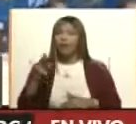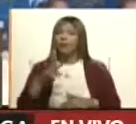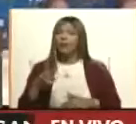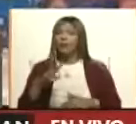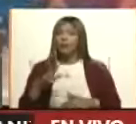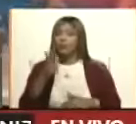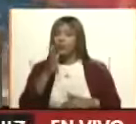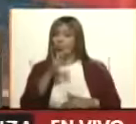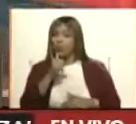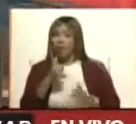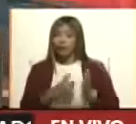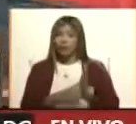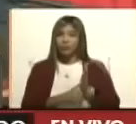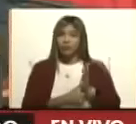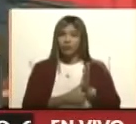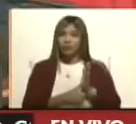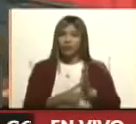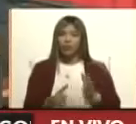que no tenga la cédula,